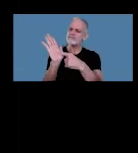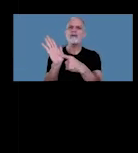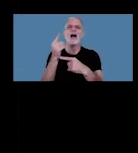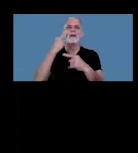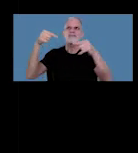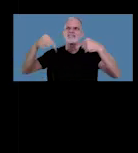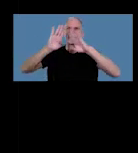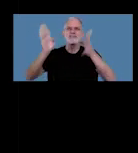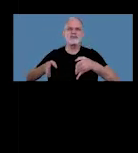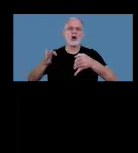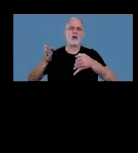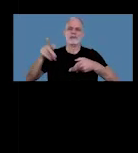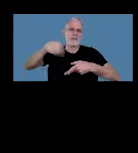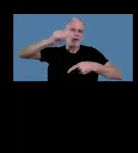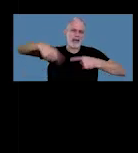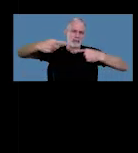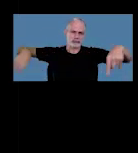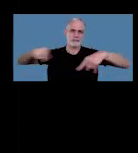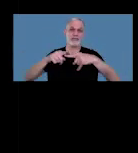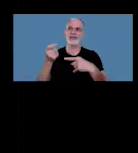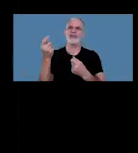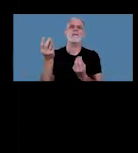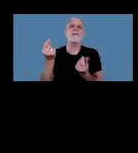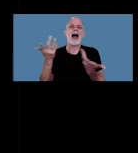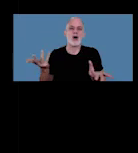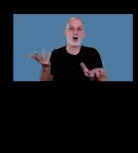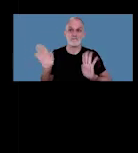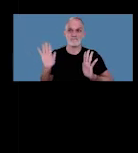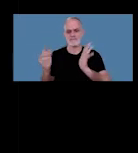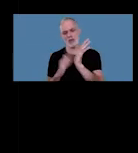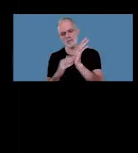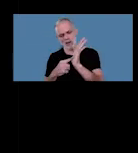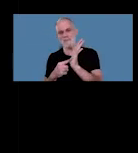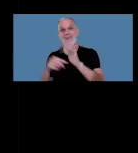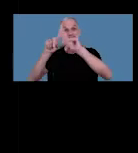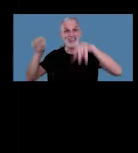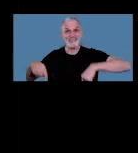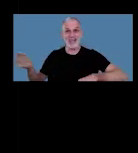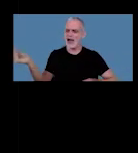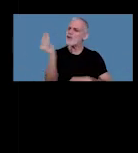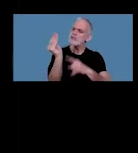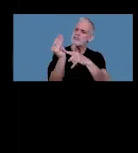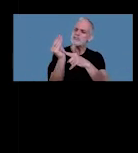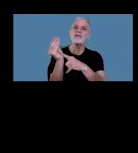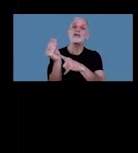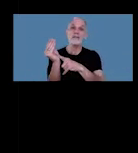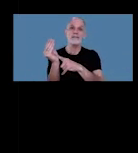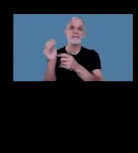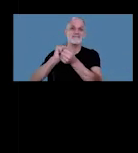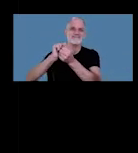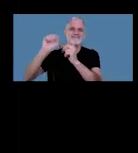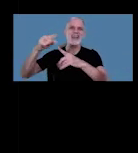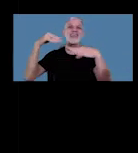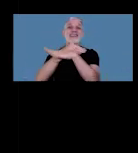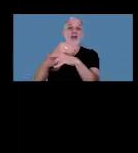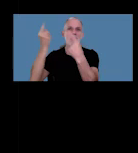entidad habilitada al respecto. Y que si ese certificado está emitido en un idioma distinto